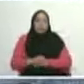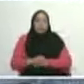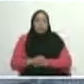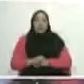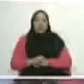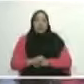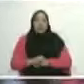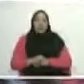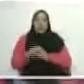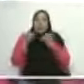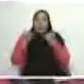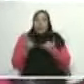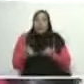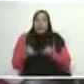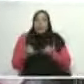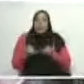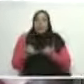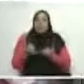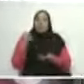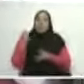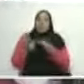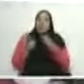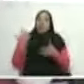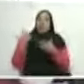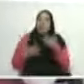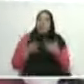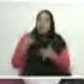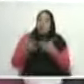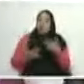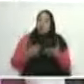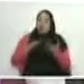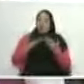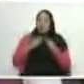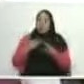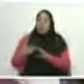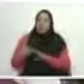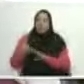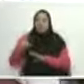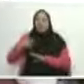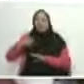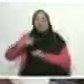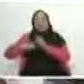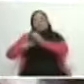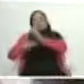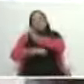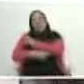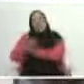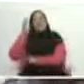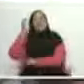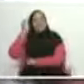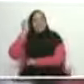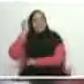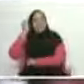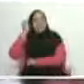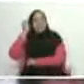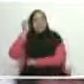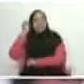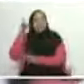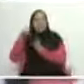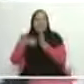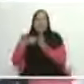Y ahora, como activistas de los comités de base de las mujeres que por miles se